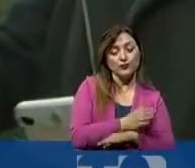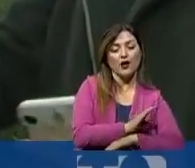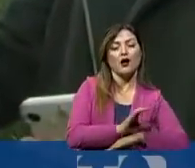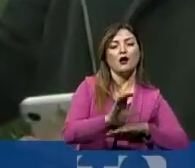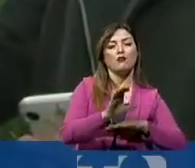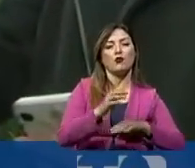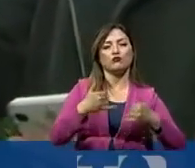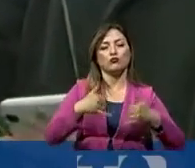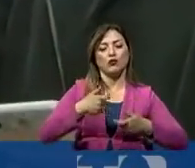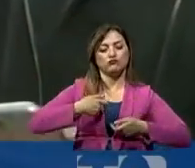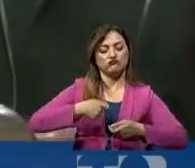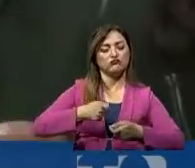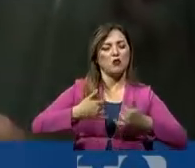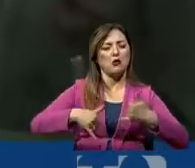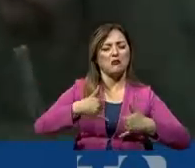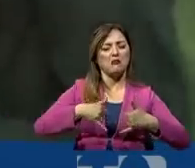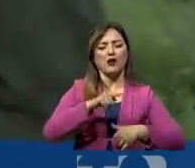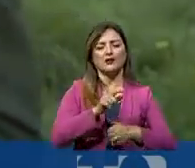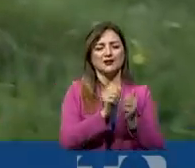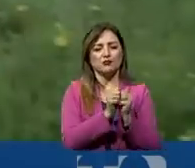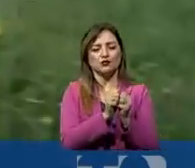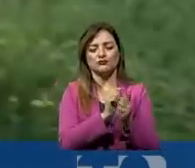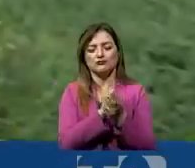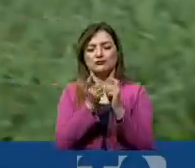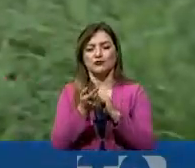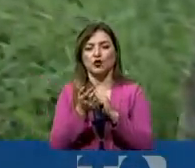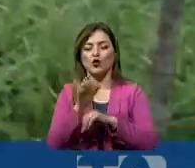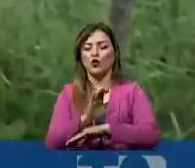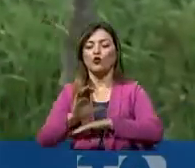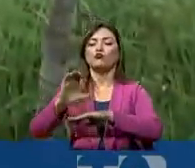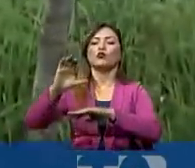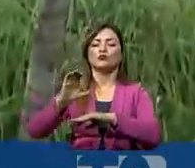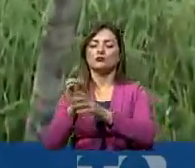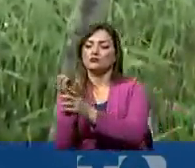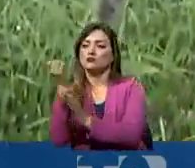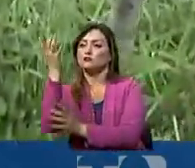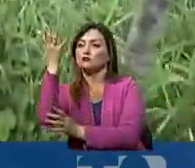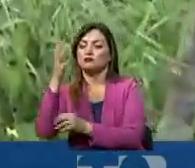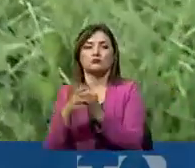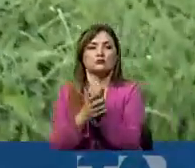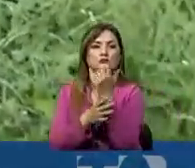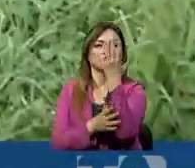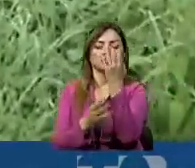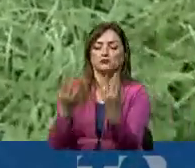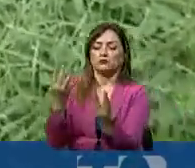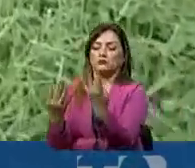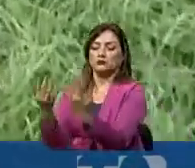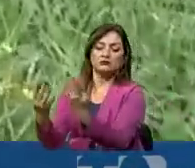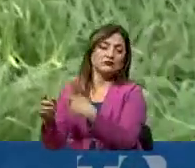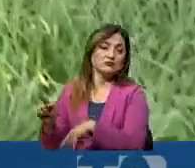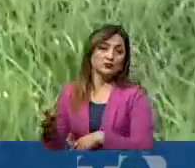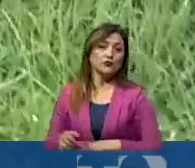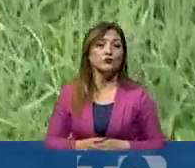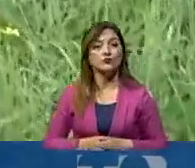golf en un bosque nativo. El bosque no es solamente árboles, es sotobosque también, es del matorral, es del herbazal. Entonces lo que aquí vemos es